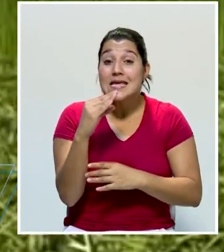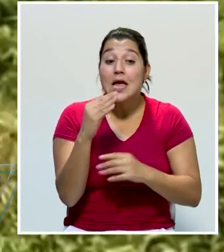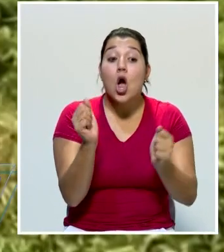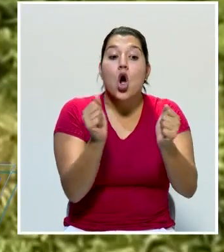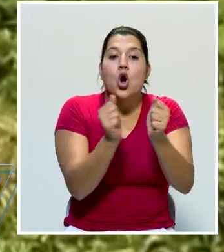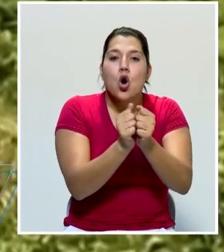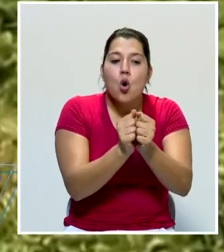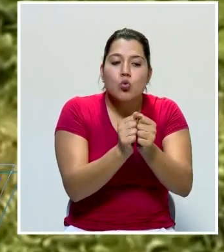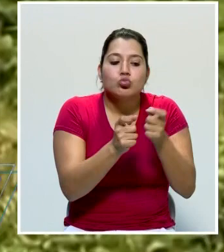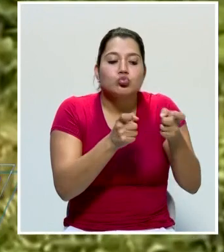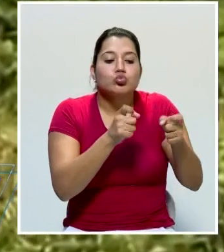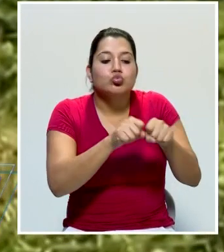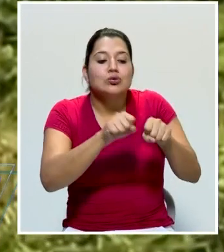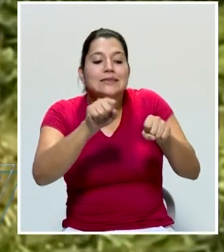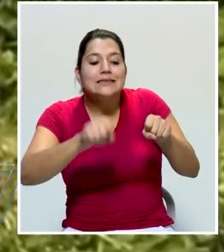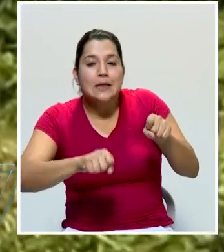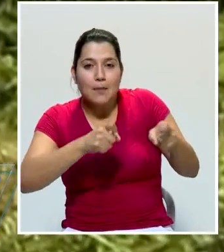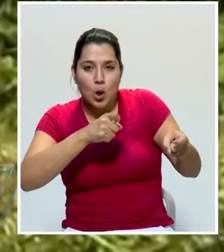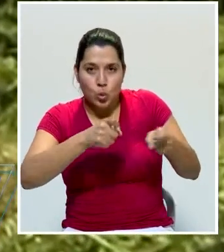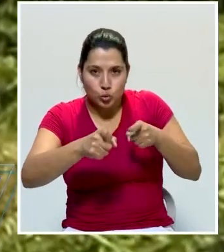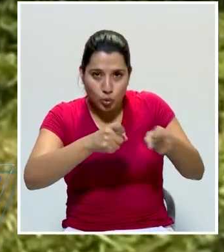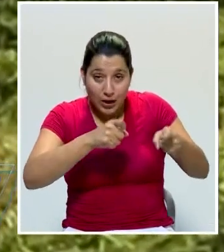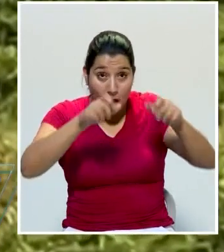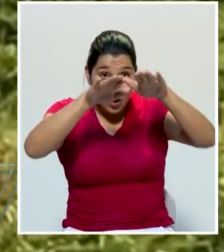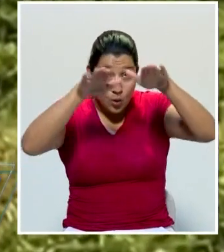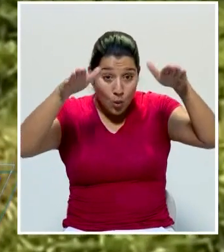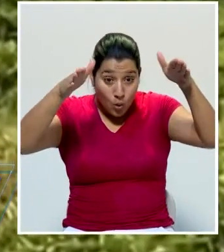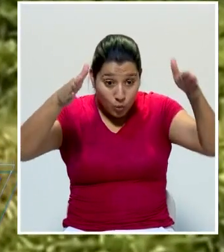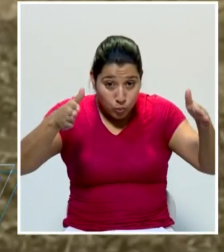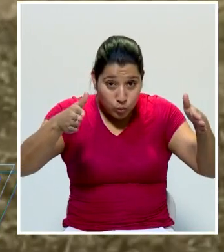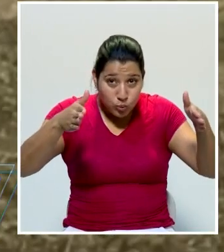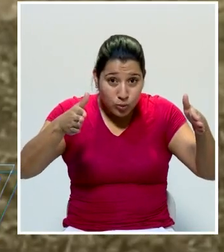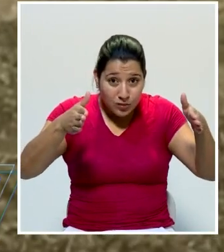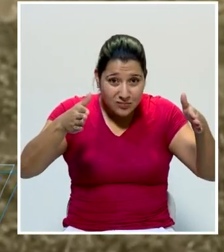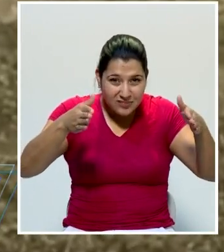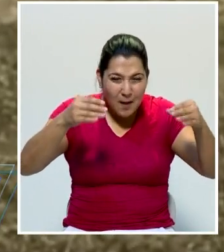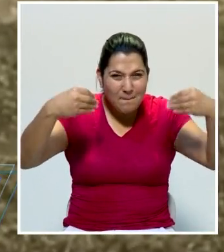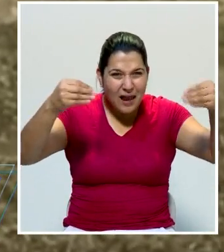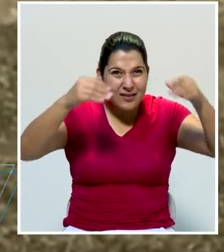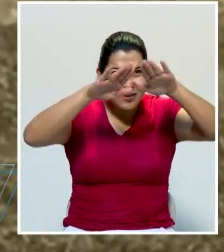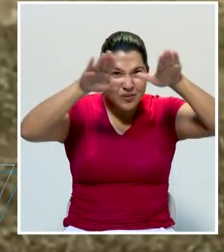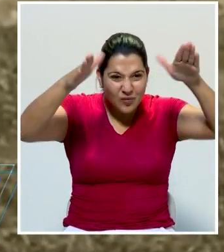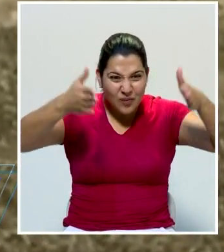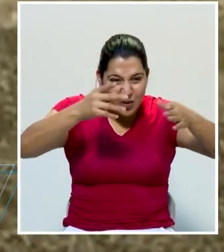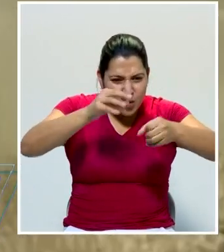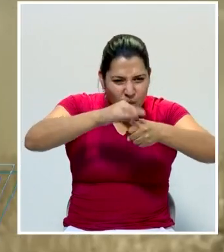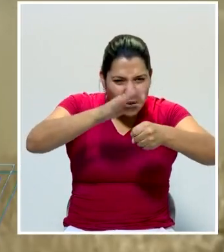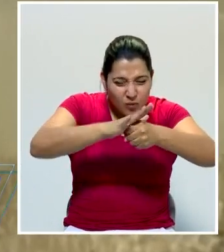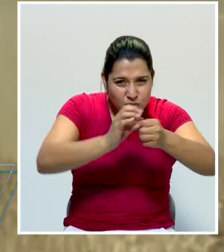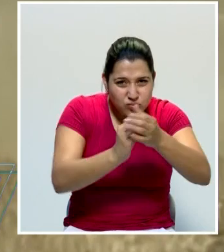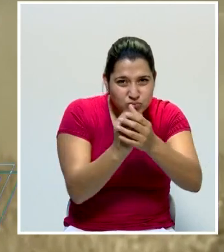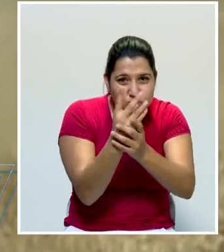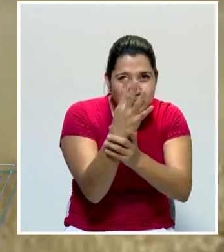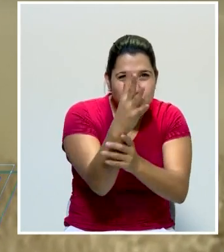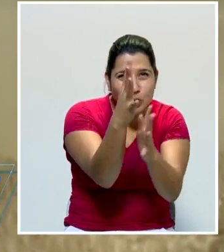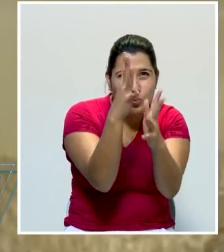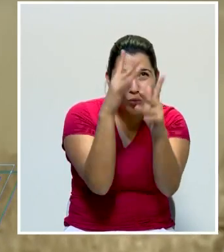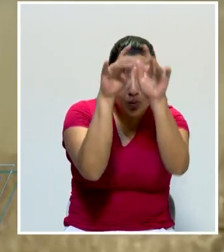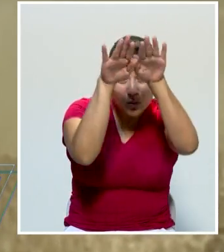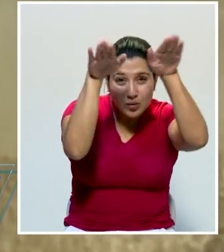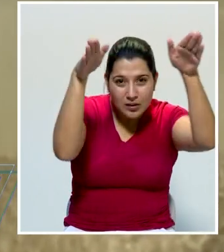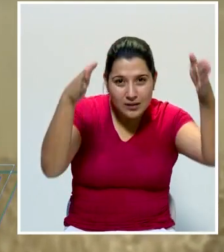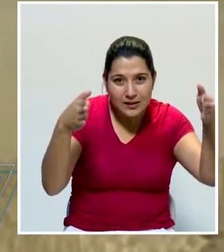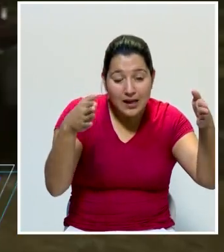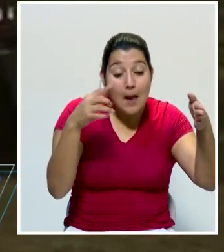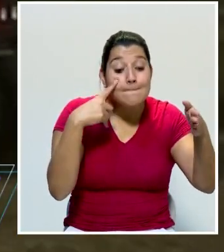sistema controlado, solo para una extracción de un aceite, como usted saca el aceite de oliva de las